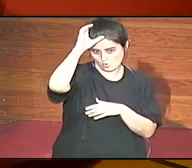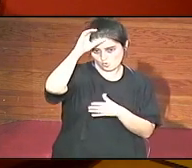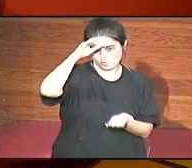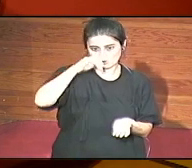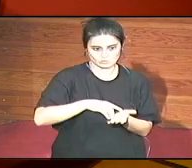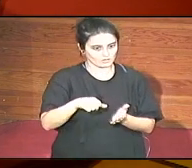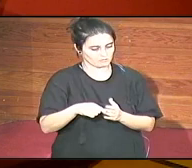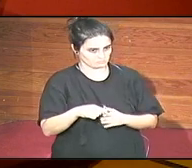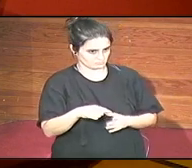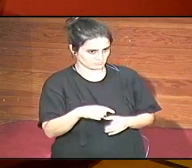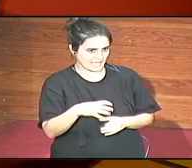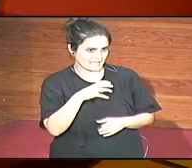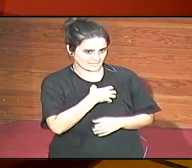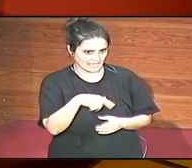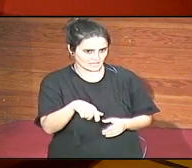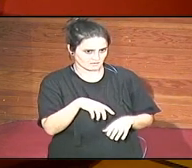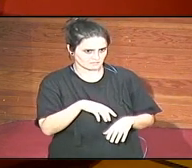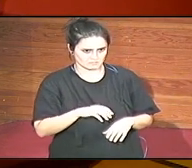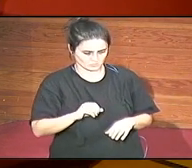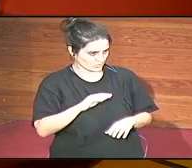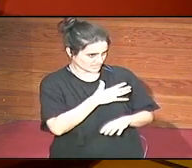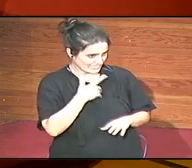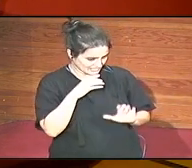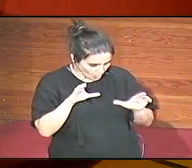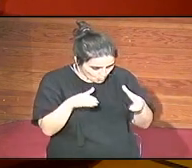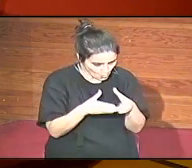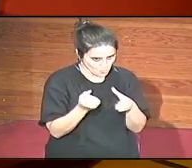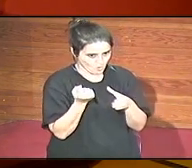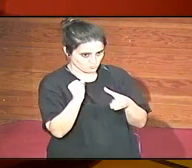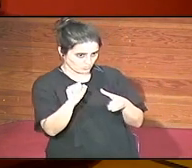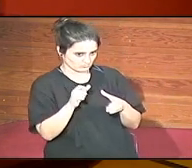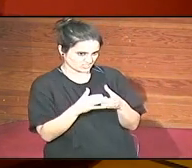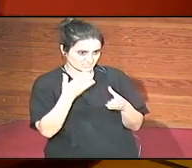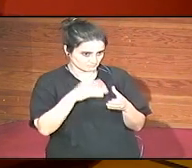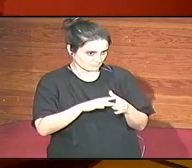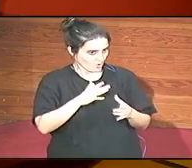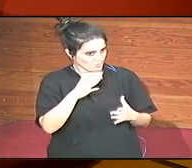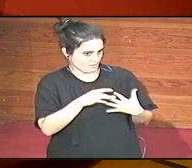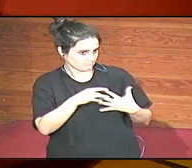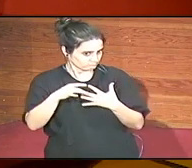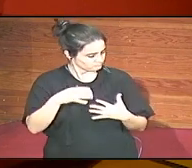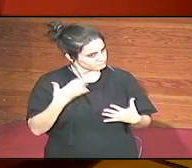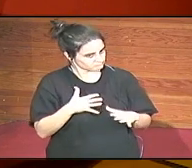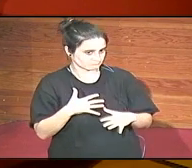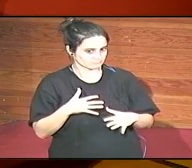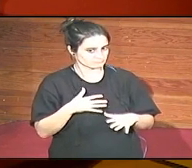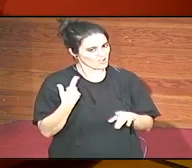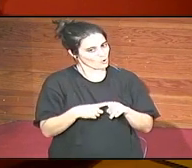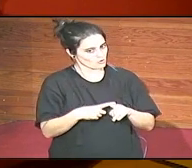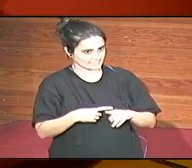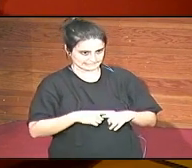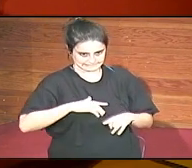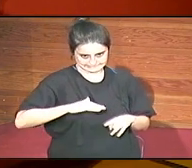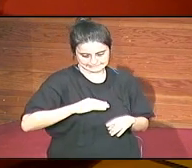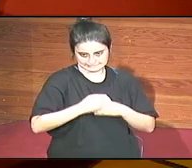capitán además que quiero decir que has hecho barbaridades en un grupo de rebeldes te llegas a la capital y que el tipo antes de escapar cuando decidió escapar